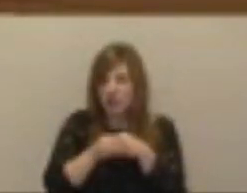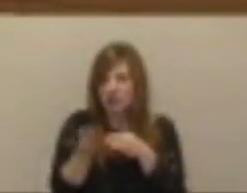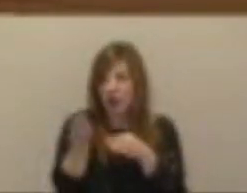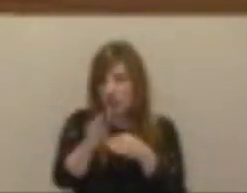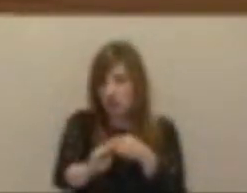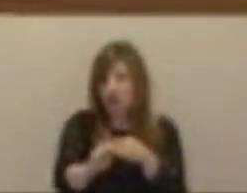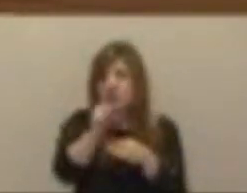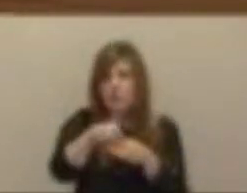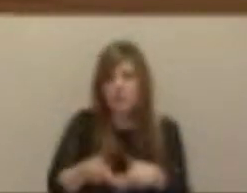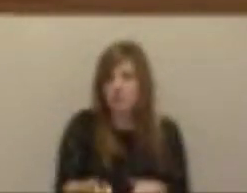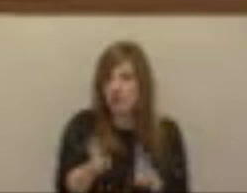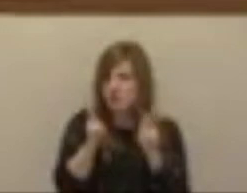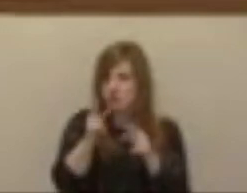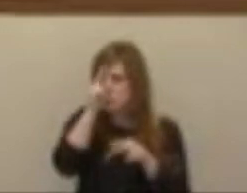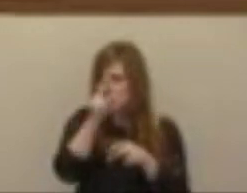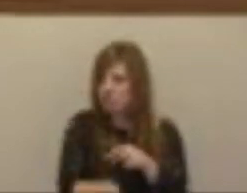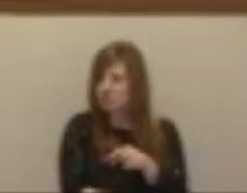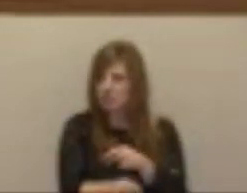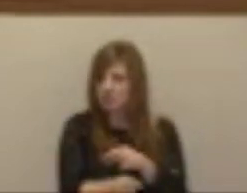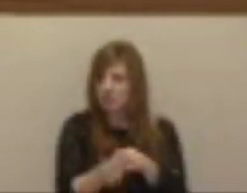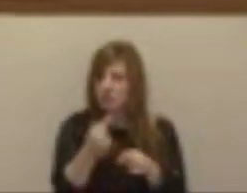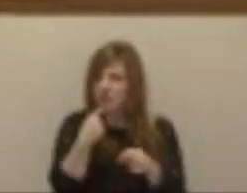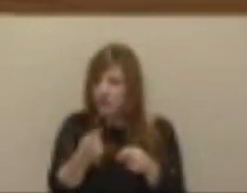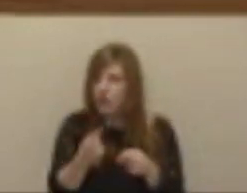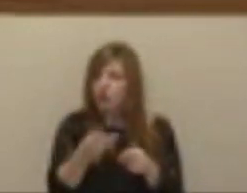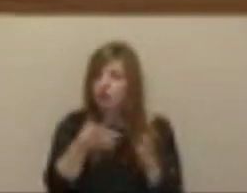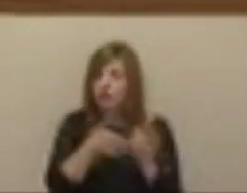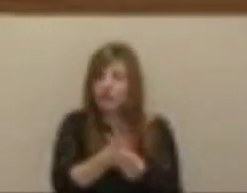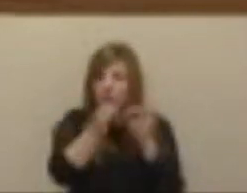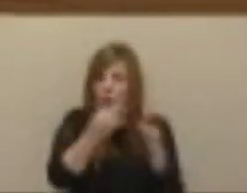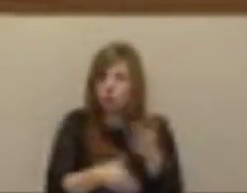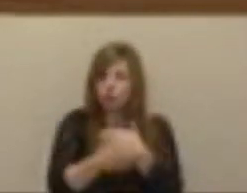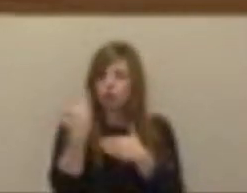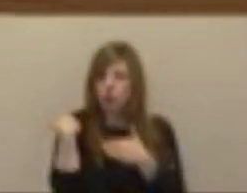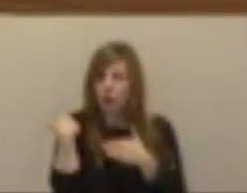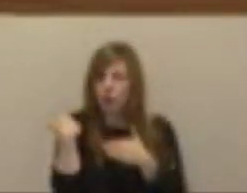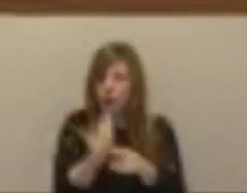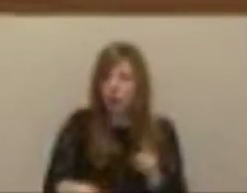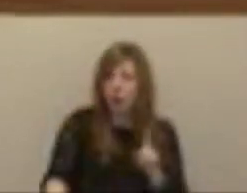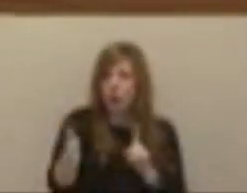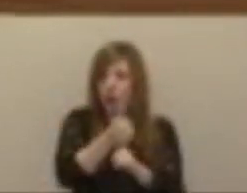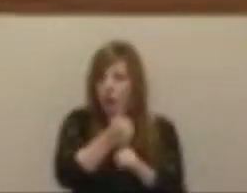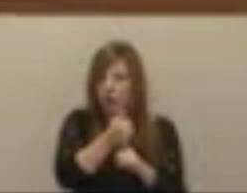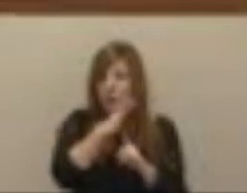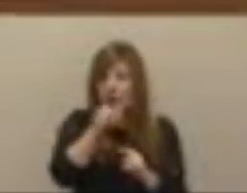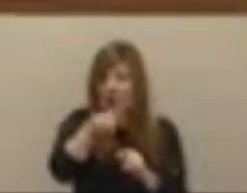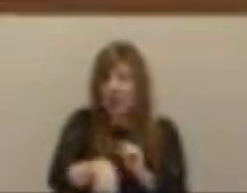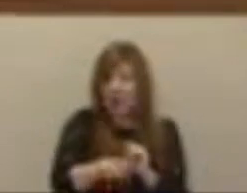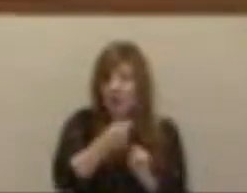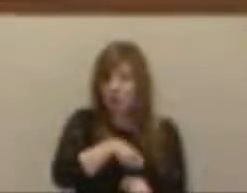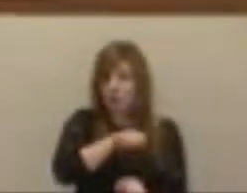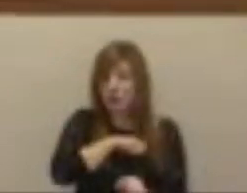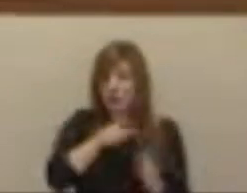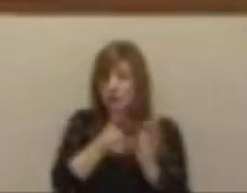que había. Eso que, insisto, son conquistas que en su momento se consiguieron cuando en este país había